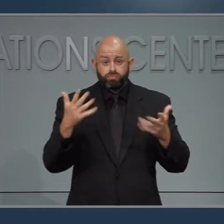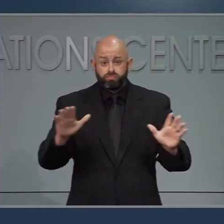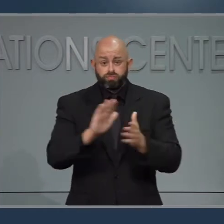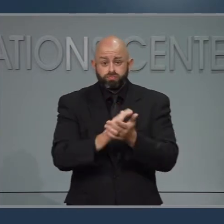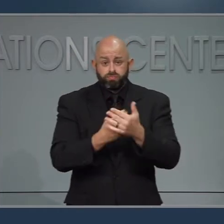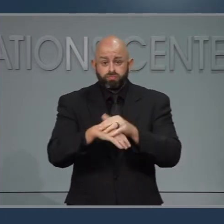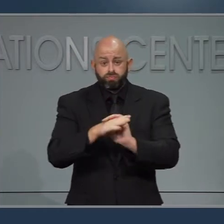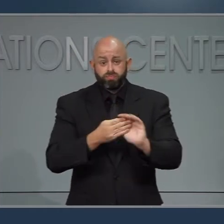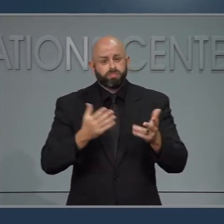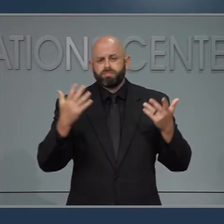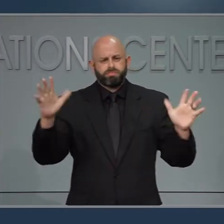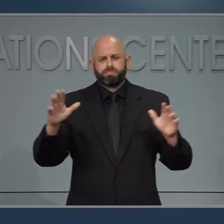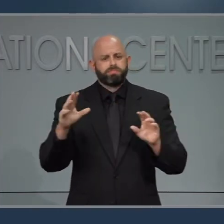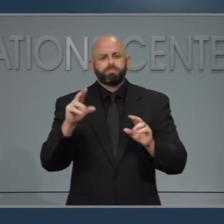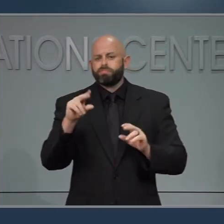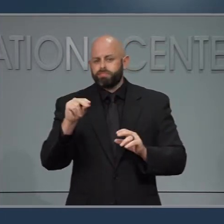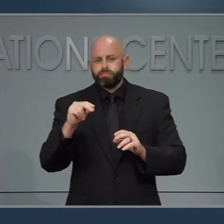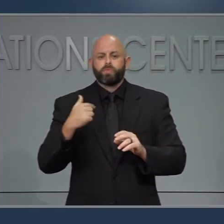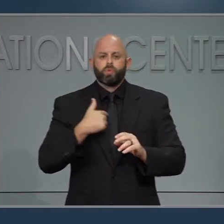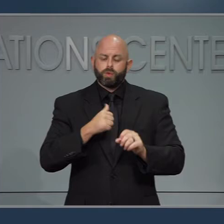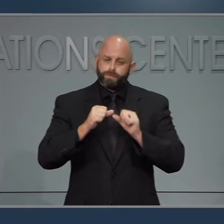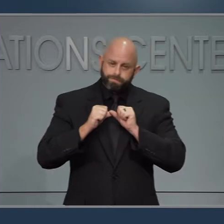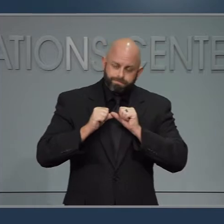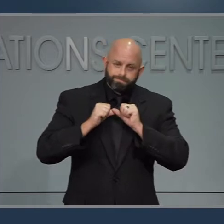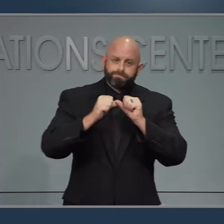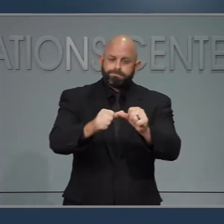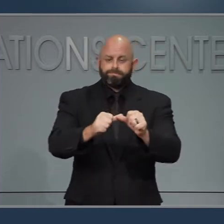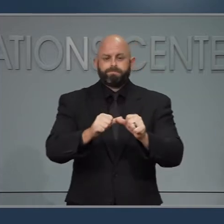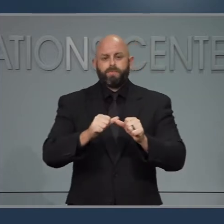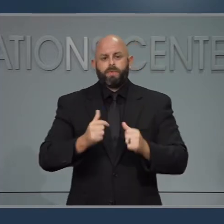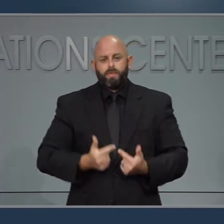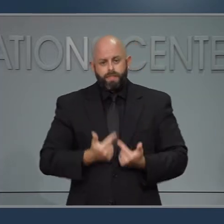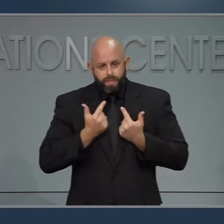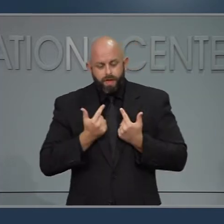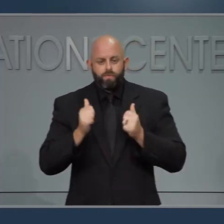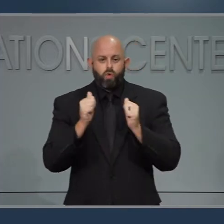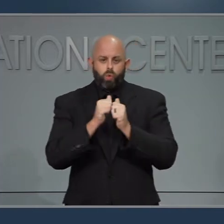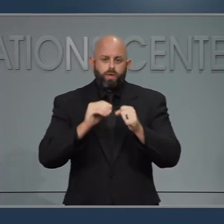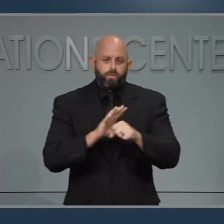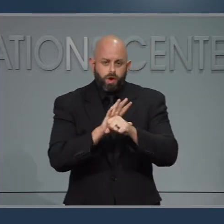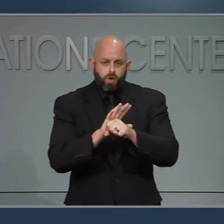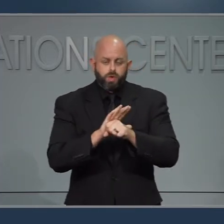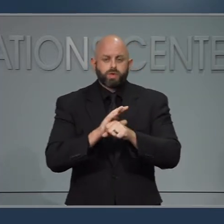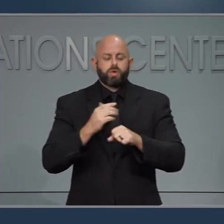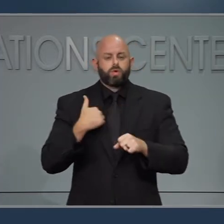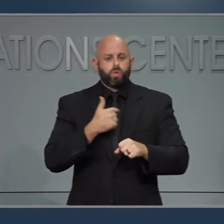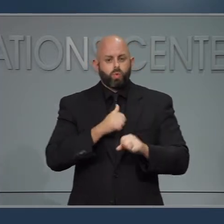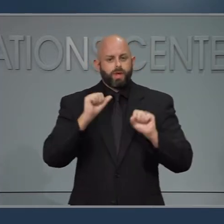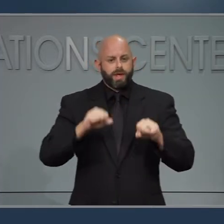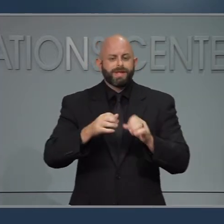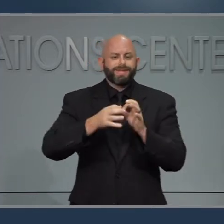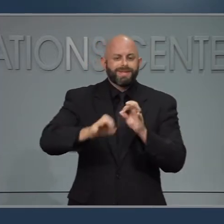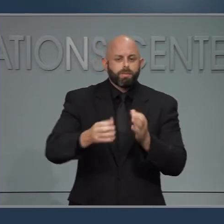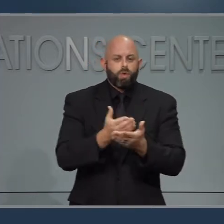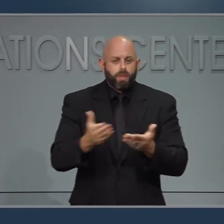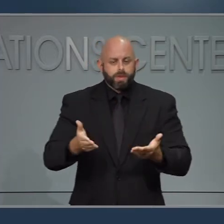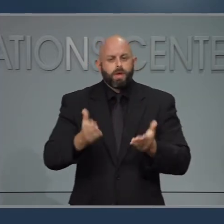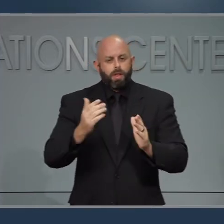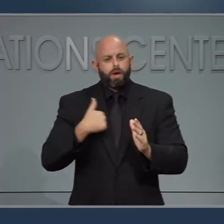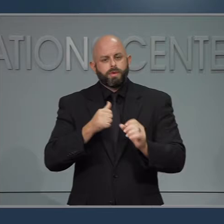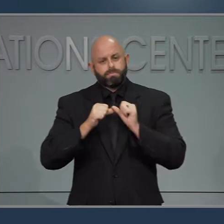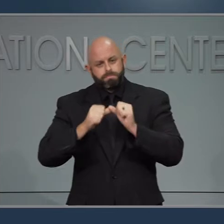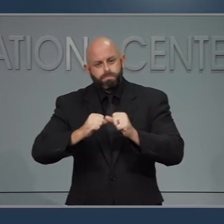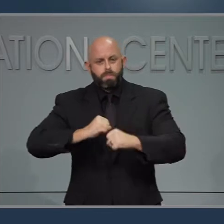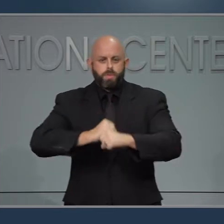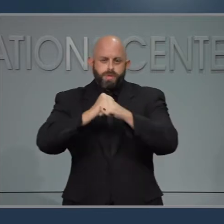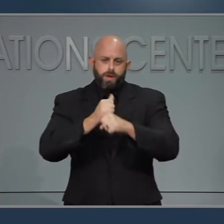desafortunadamente todavía no termina esta pandemia y aun cuando todos estamos forzados a vivir con este virus, nosotros podemos tomar